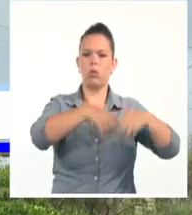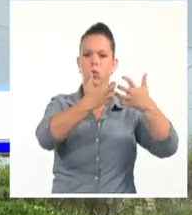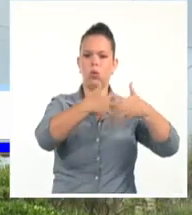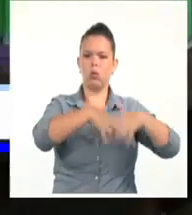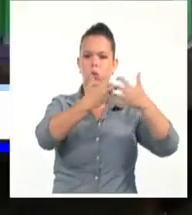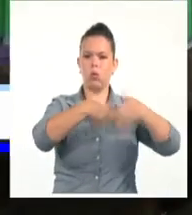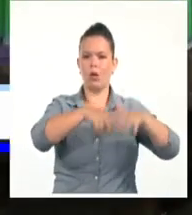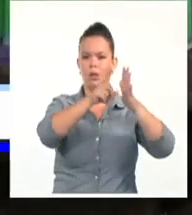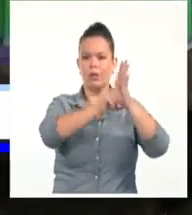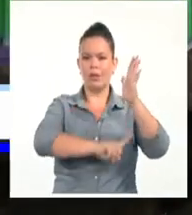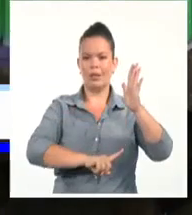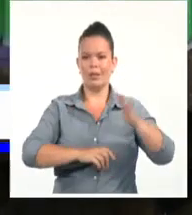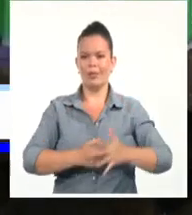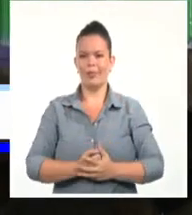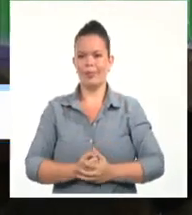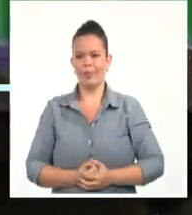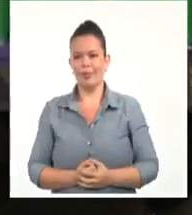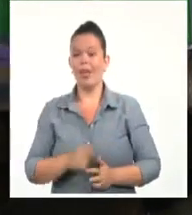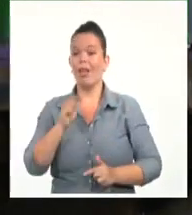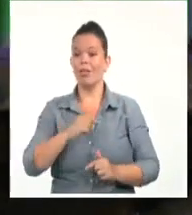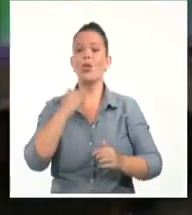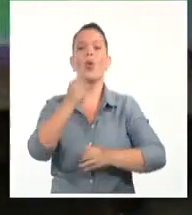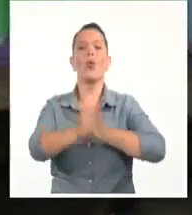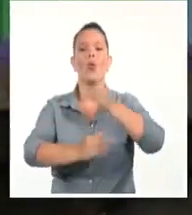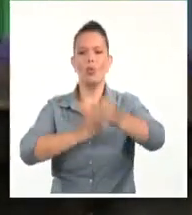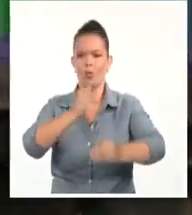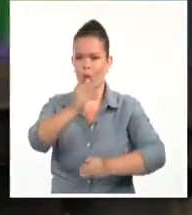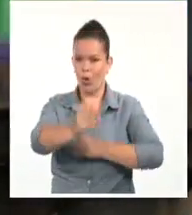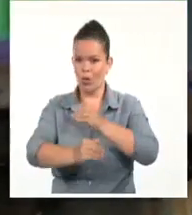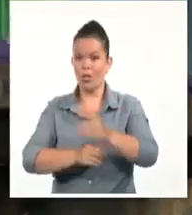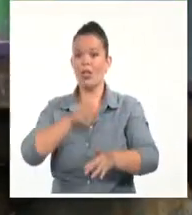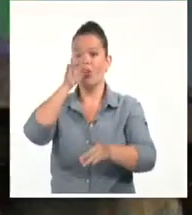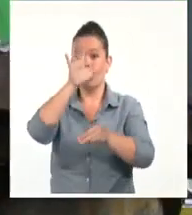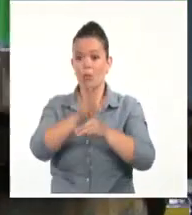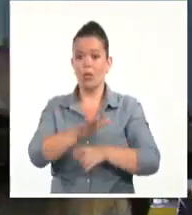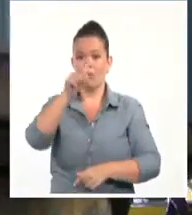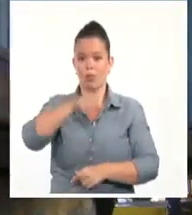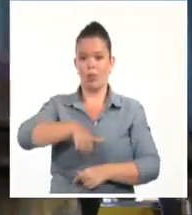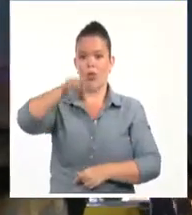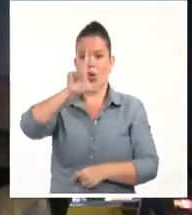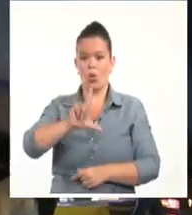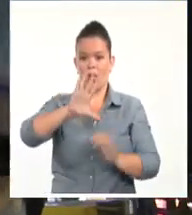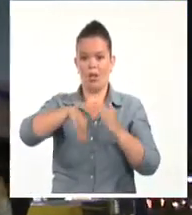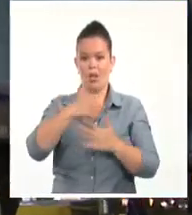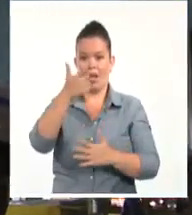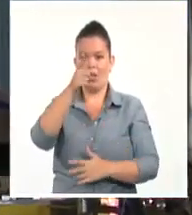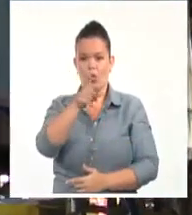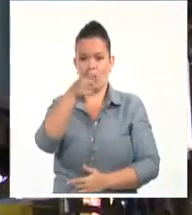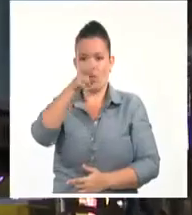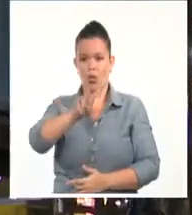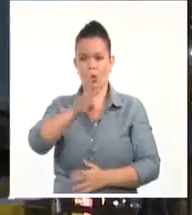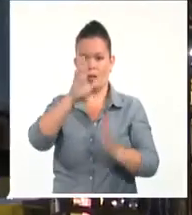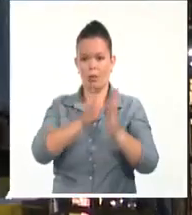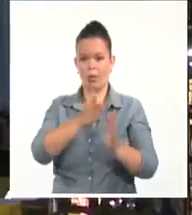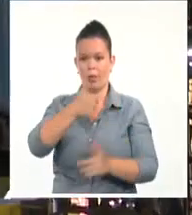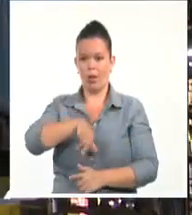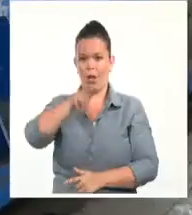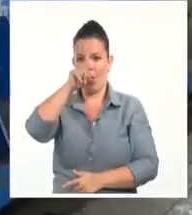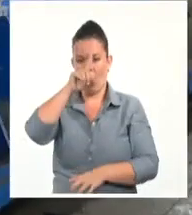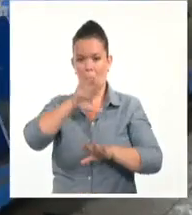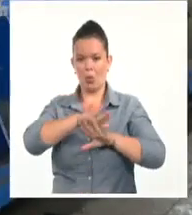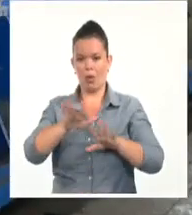energía. Es un proceso iniciado este lunes 12 de julio, cuando comenzó el prearranque